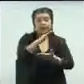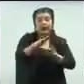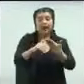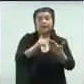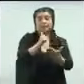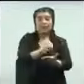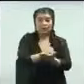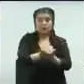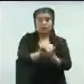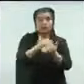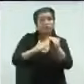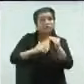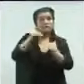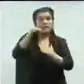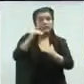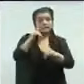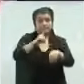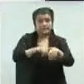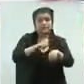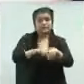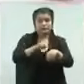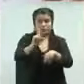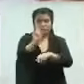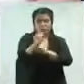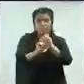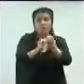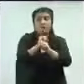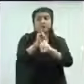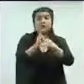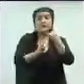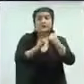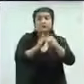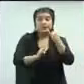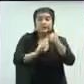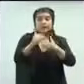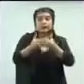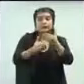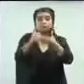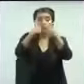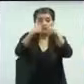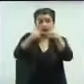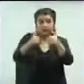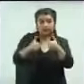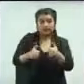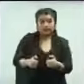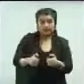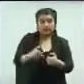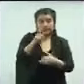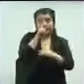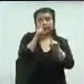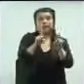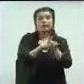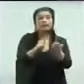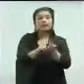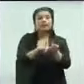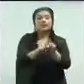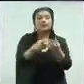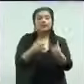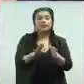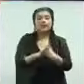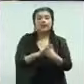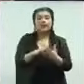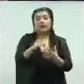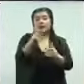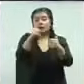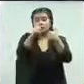multianual, se van a destinar para concluir estos 75 estudios, y el resto los vamos a ir asignando a